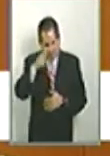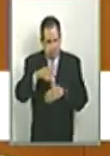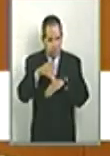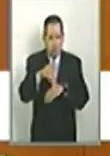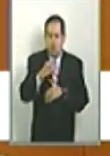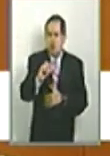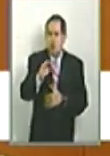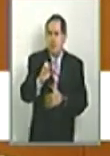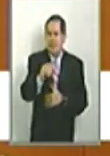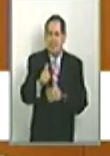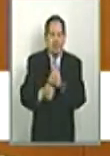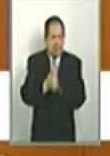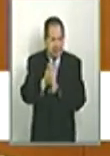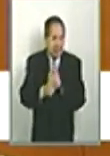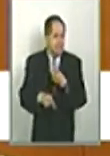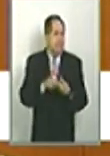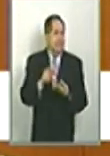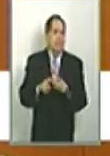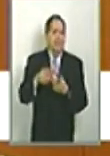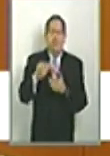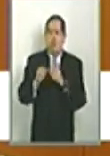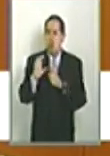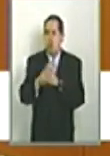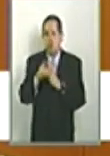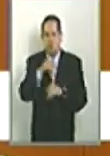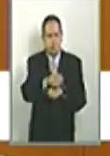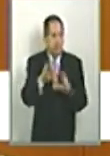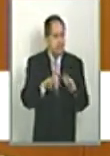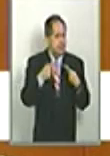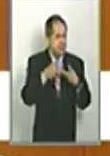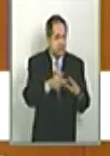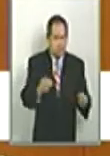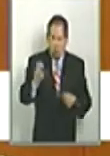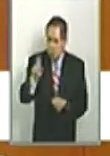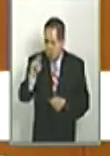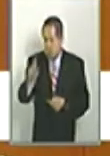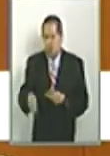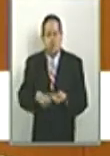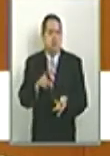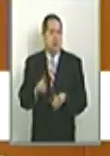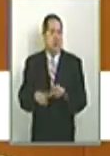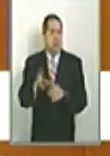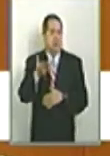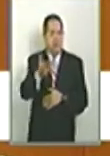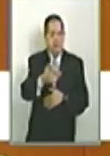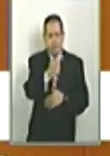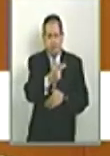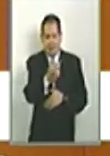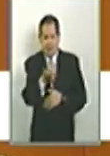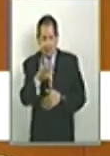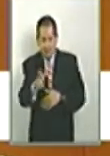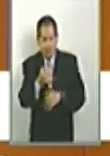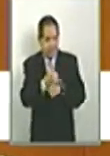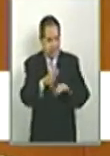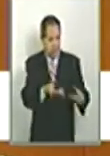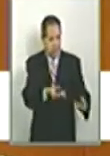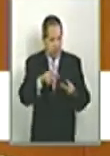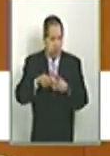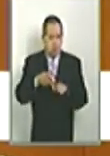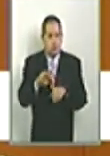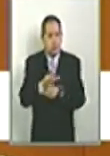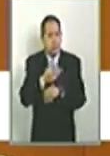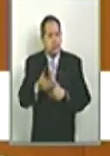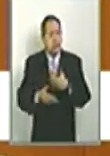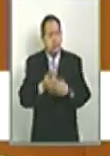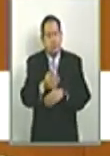competencia del Comité contra las Desapariciones Forzadas de la ONU, la solicitud de la PGR del informe relativo a los avances en